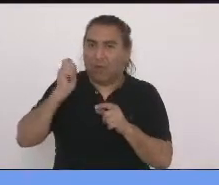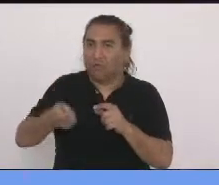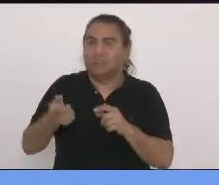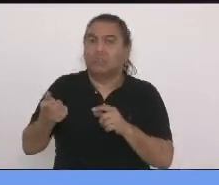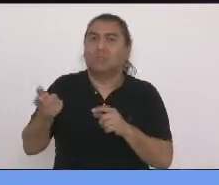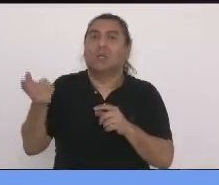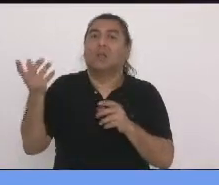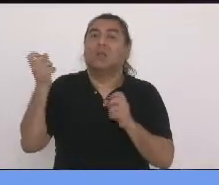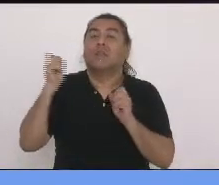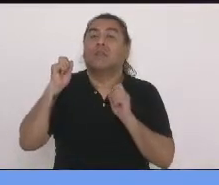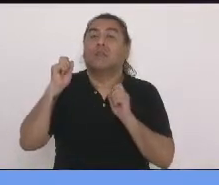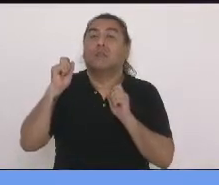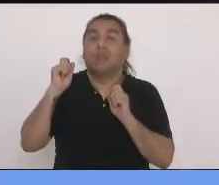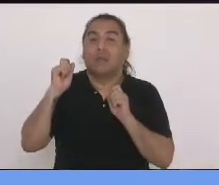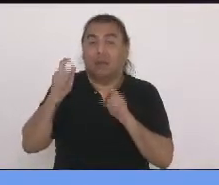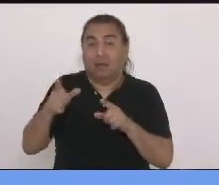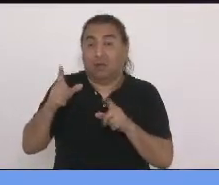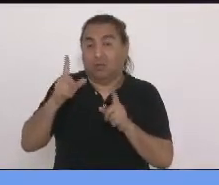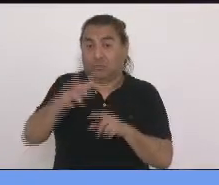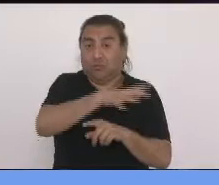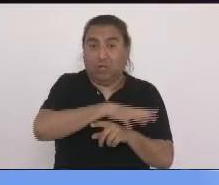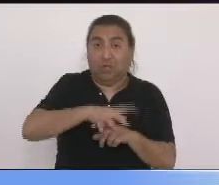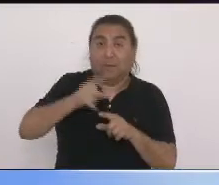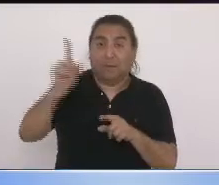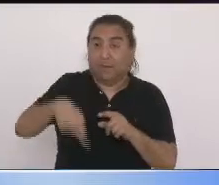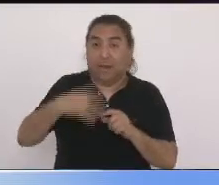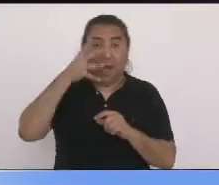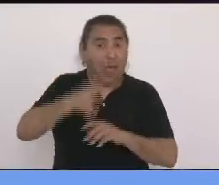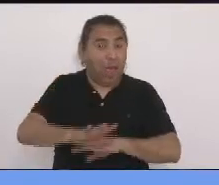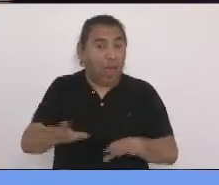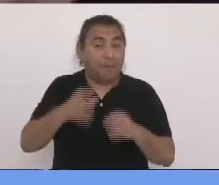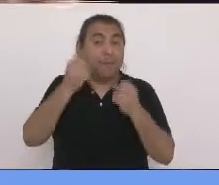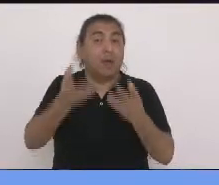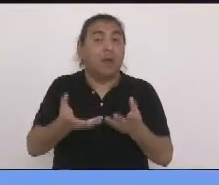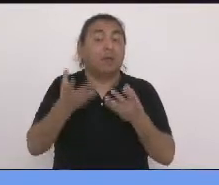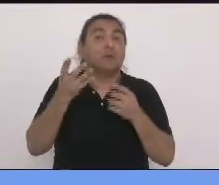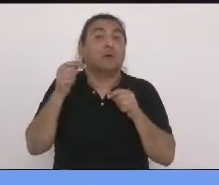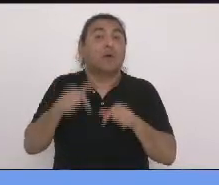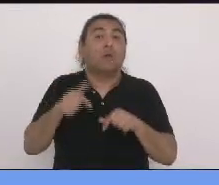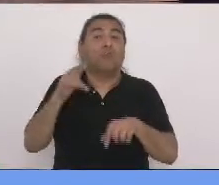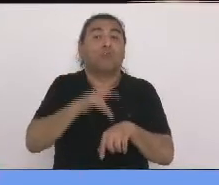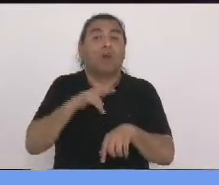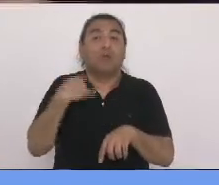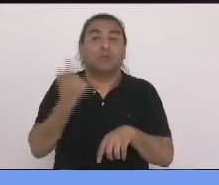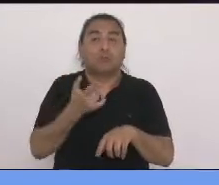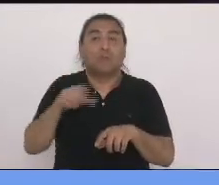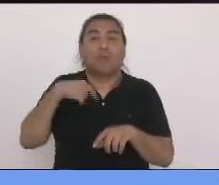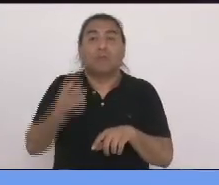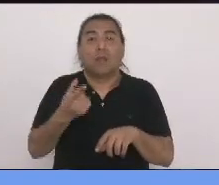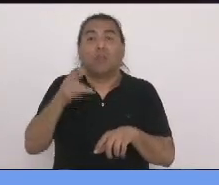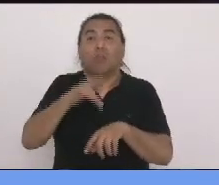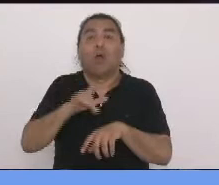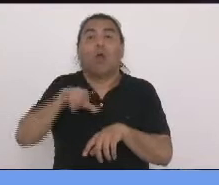en deprimento de detrimento de los ciudadanos es grave porque saben que hoy nos toca a nosotros mañana les toca al otro sector